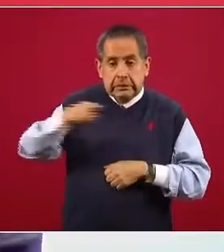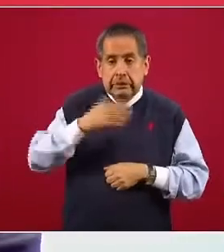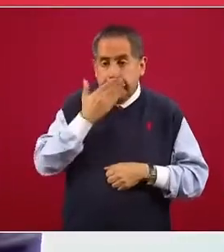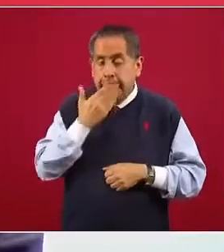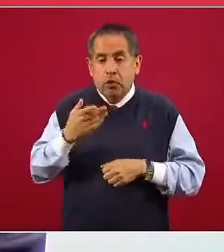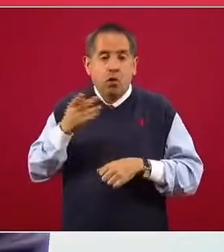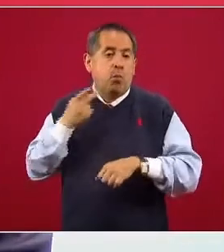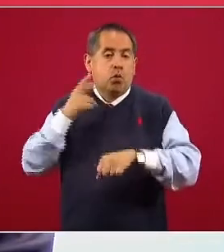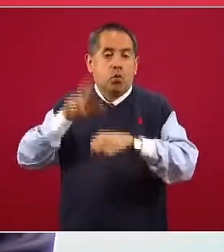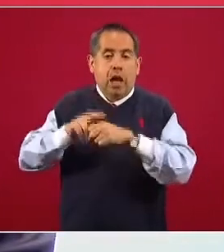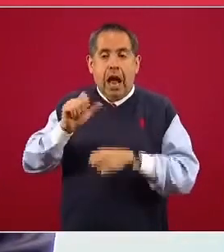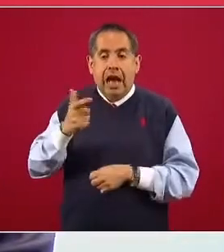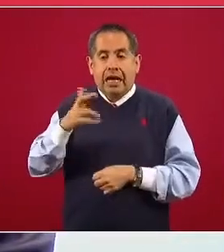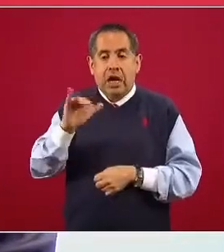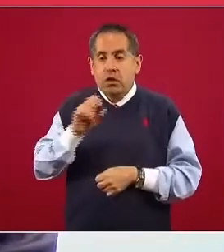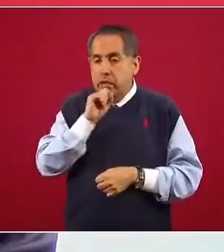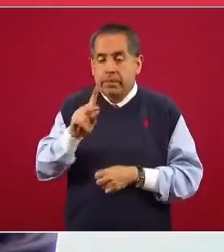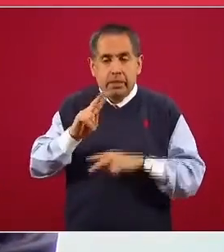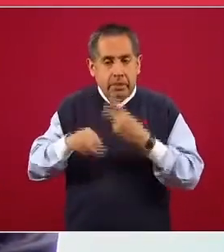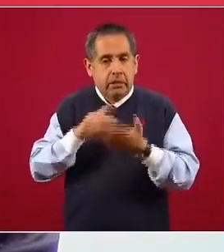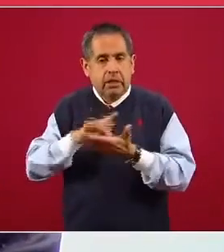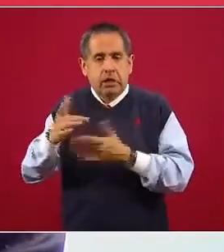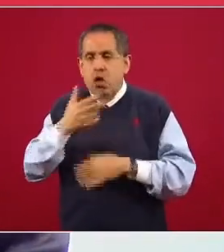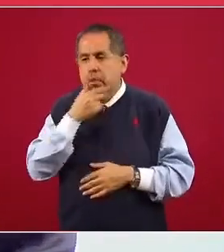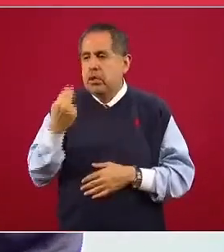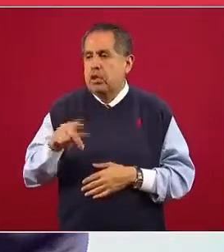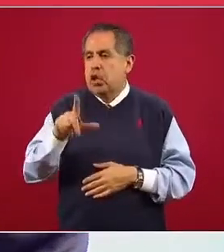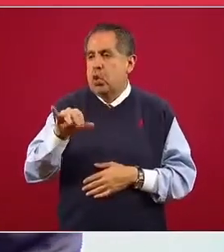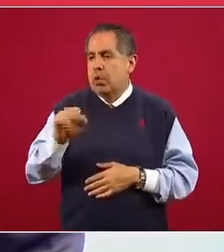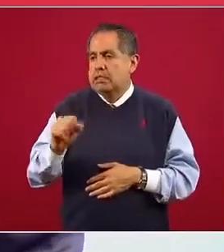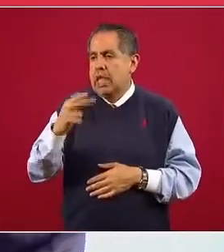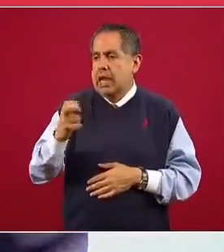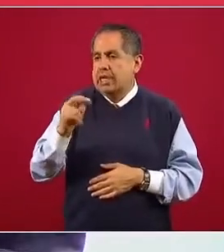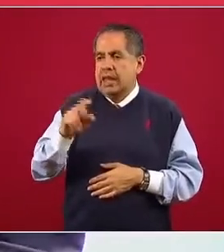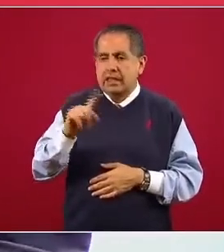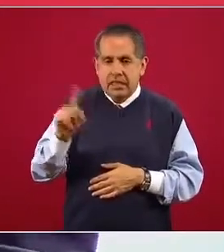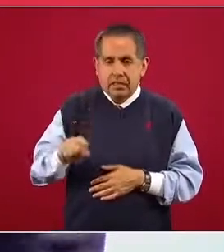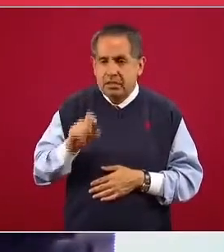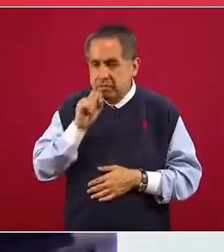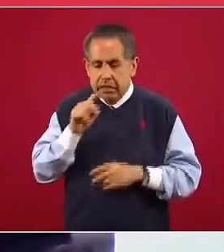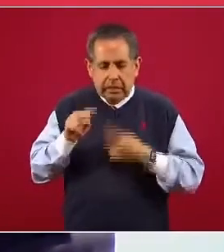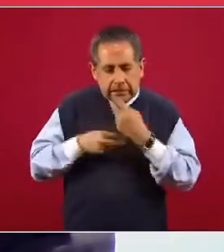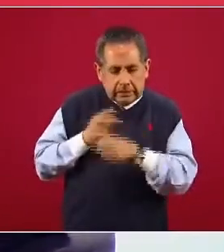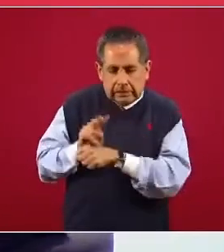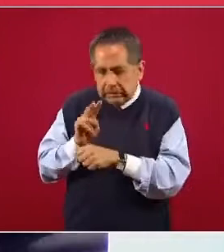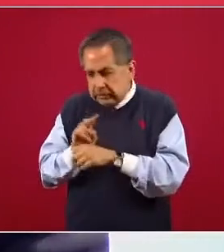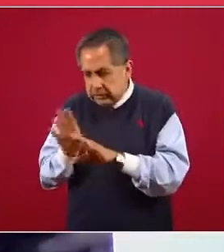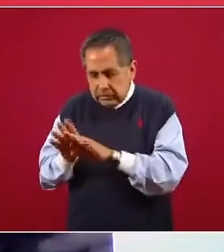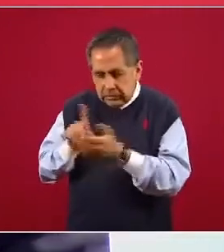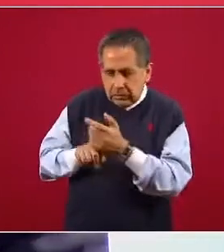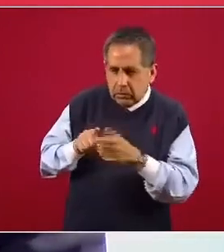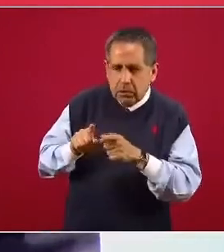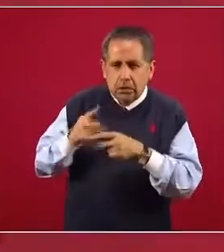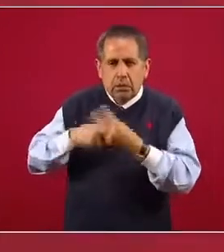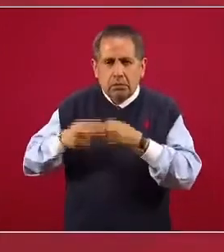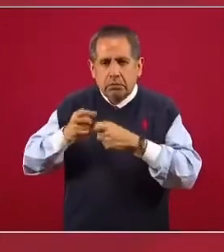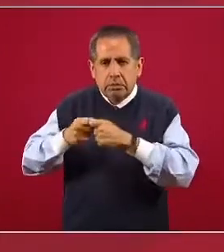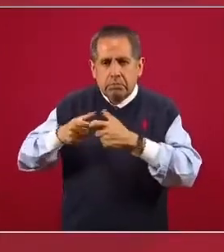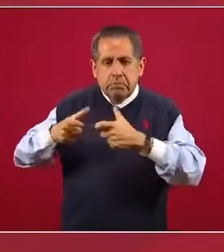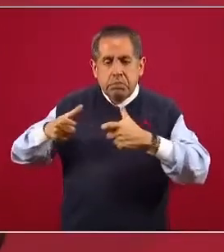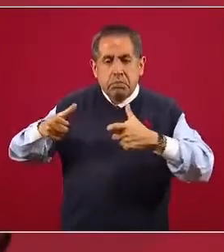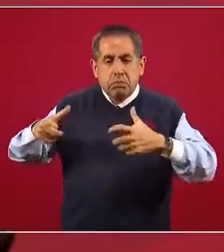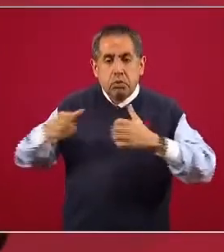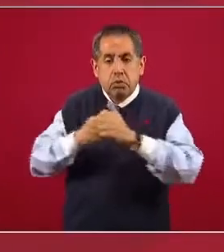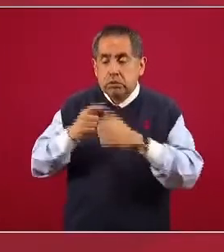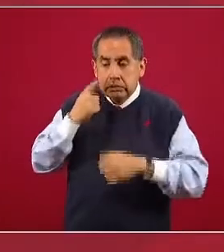través del Procurador Agrario, a quien también le agradecemos, Luis Hernández, nos ha permitido ir monitoreando la propagación tan solo